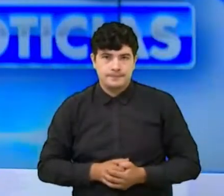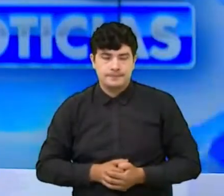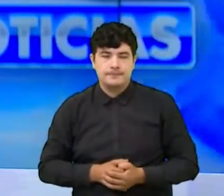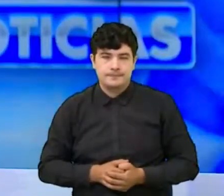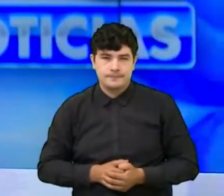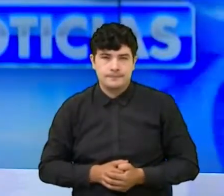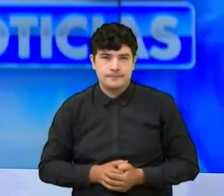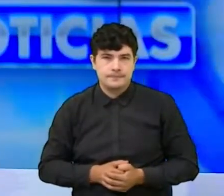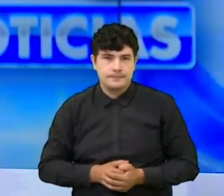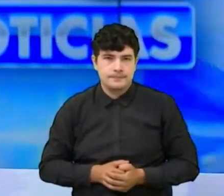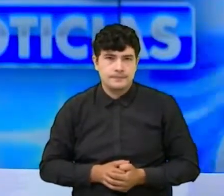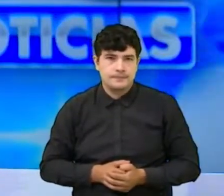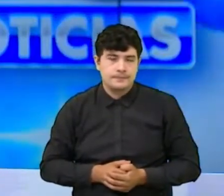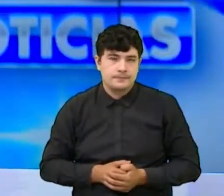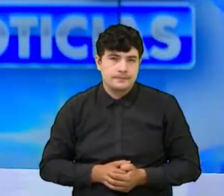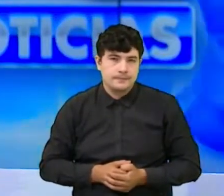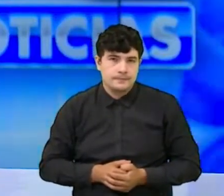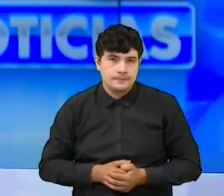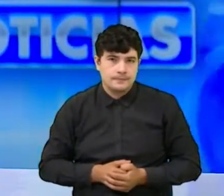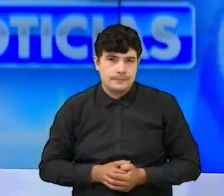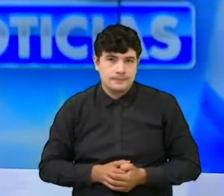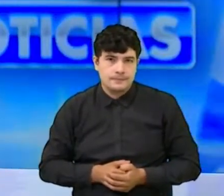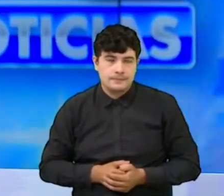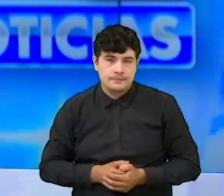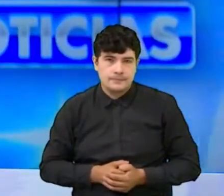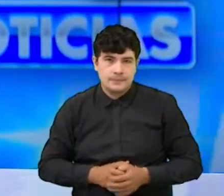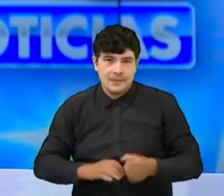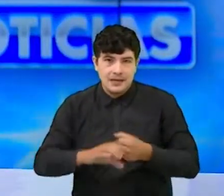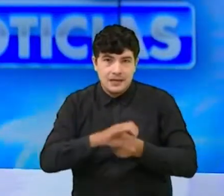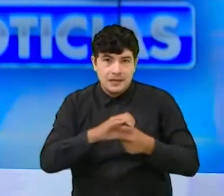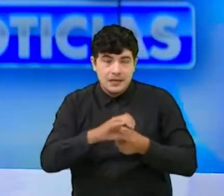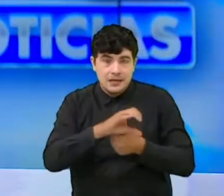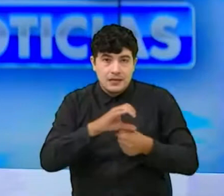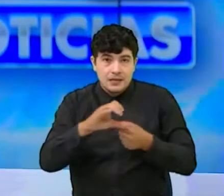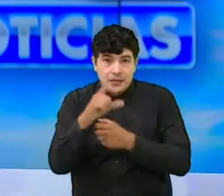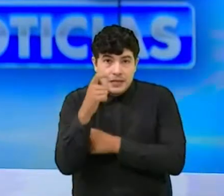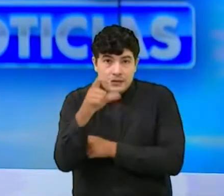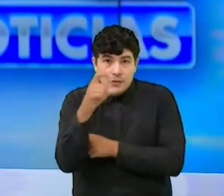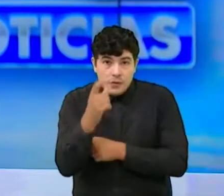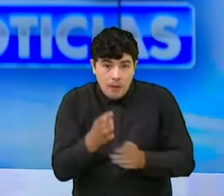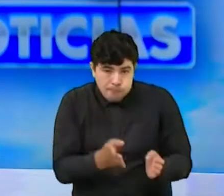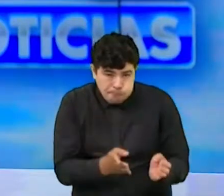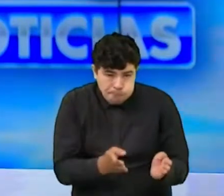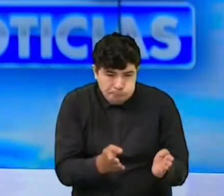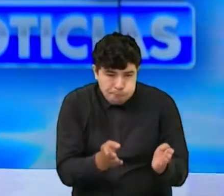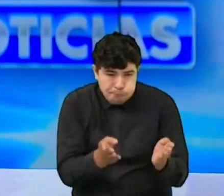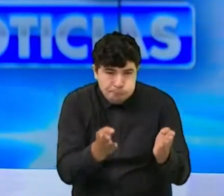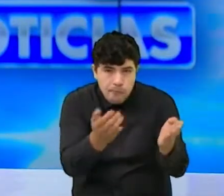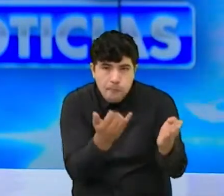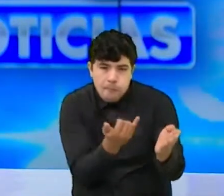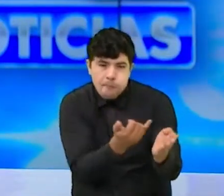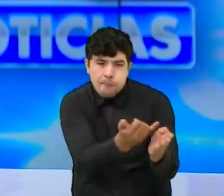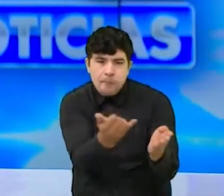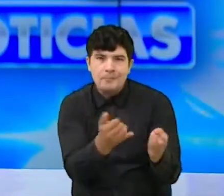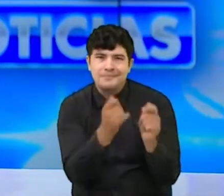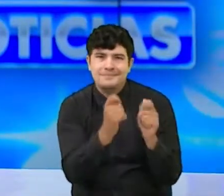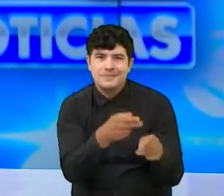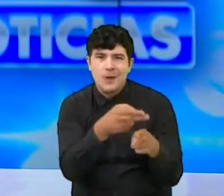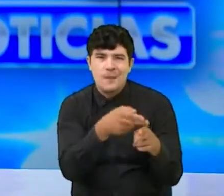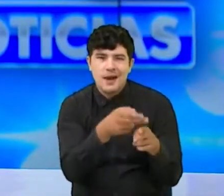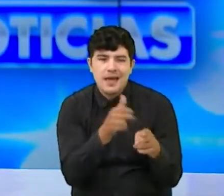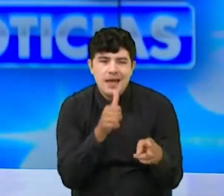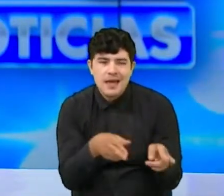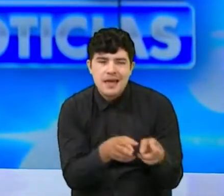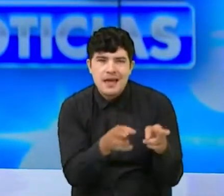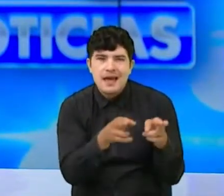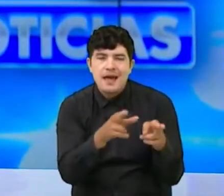Y frente a la contaminación del canal Bogotá, los malos olores y la inseguridad, las autoridades en Cúcuta buscarán recuperar este espacio que atraviesa de